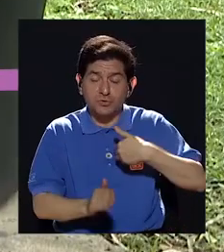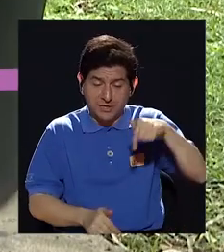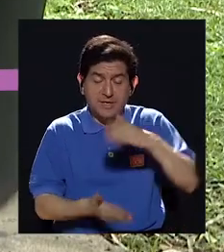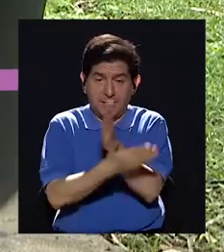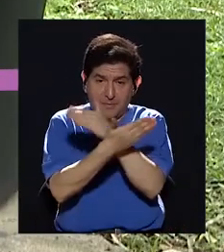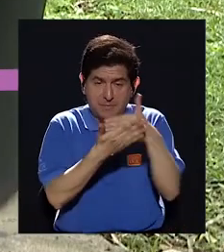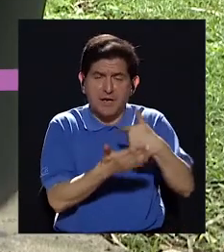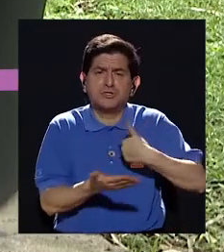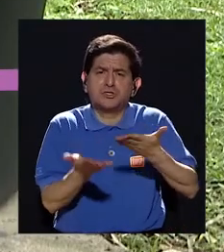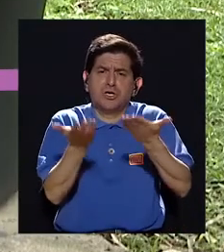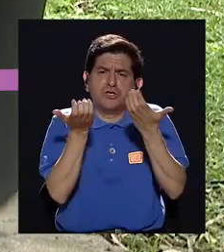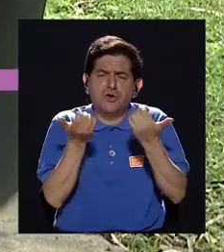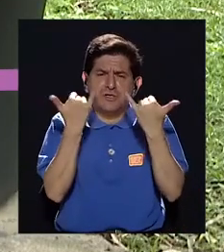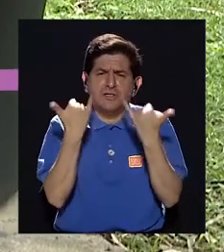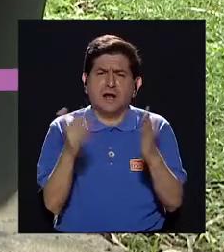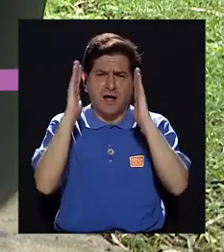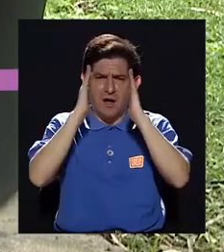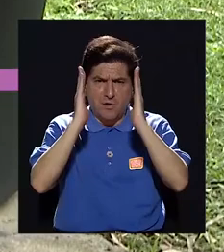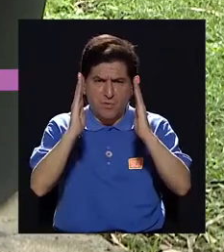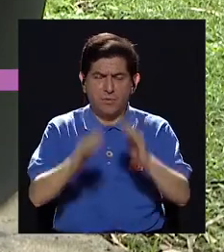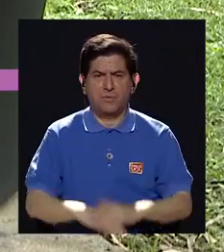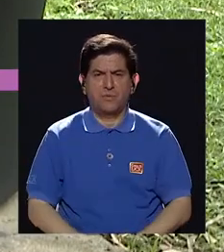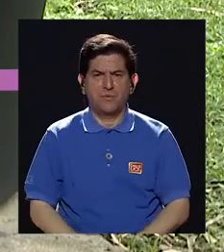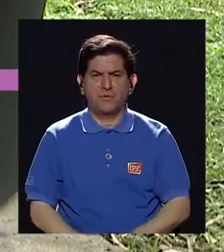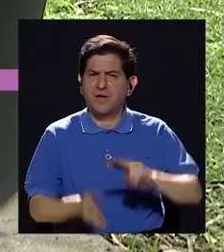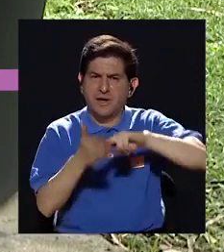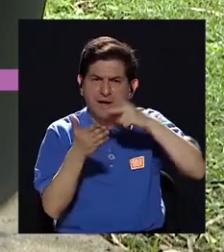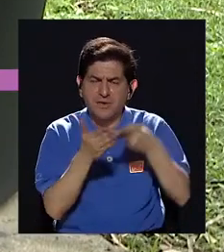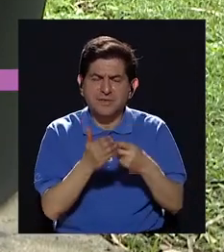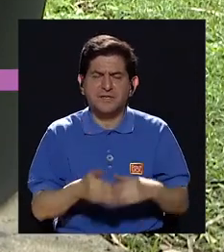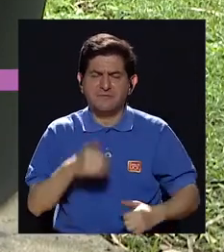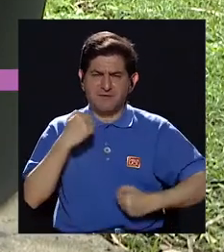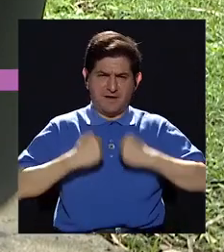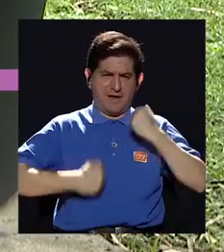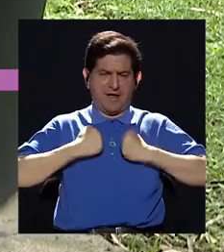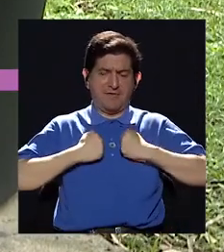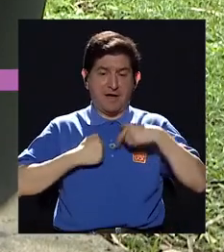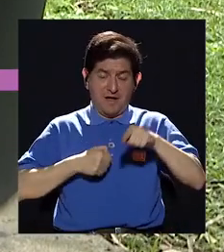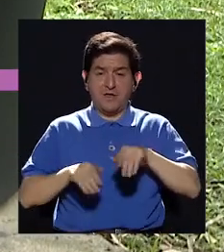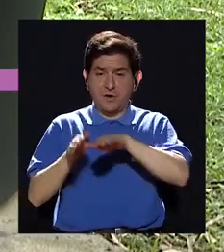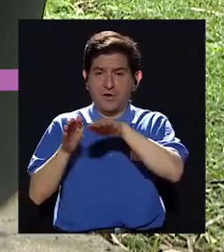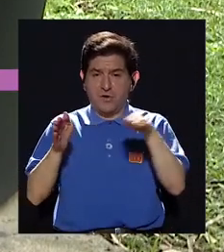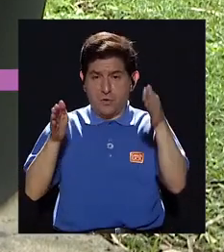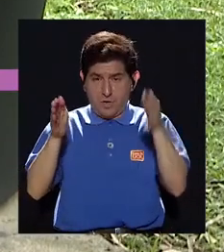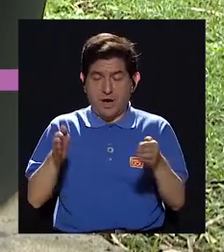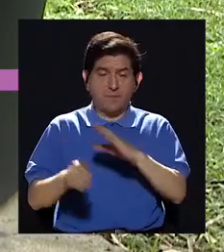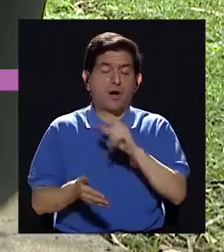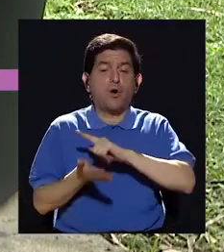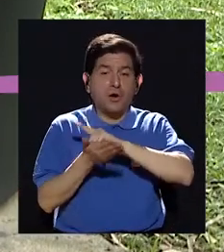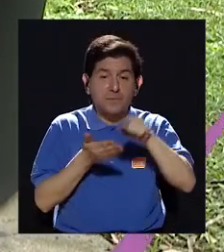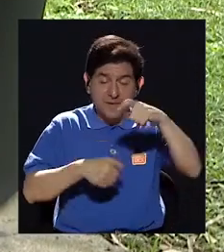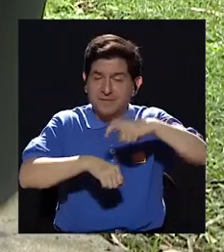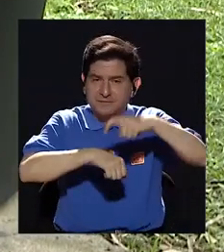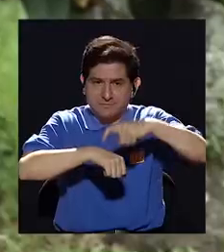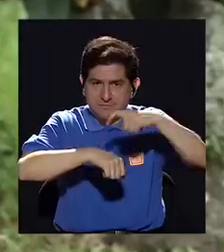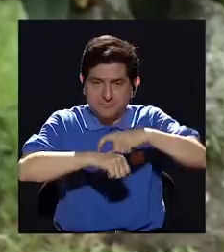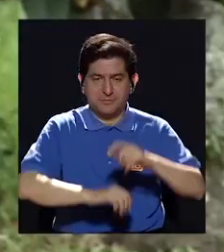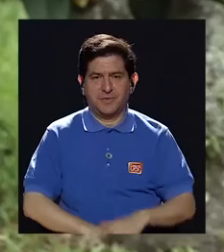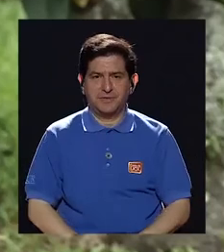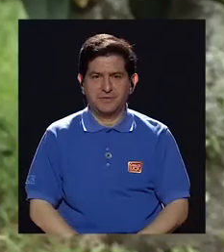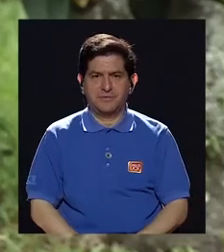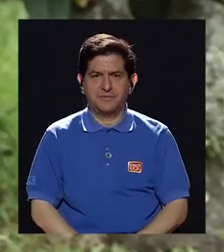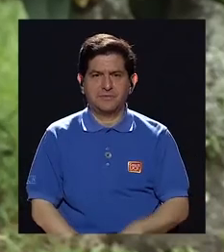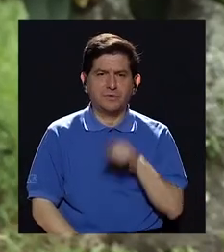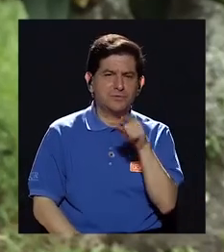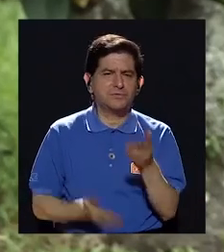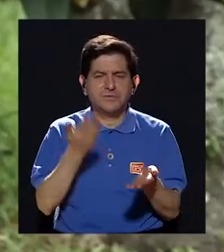nos quedan de este bloque, yo quisiera dedicarlo a la parte del baño en cama, claro, o al aseo en cama. Si